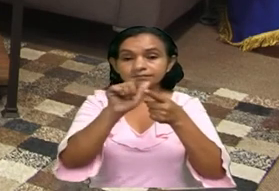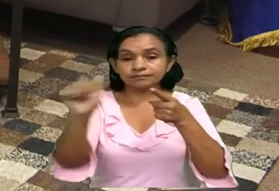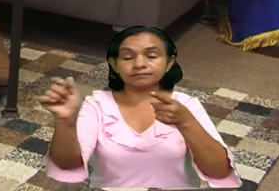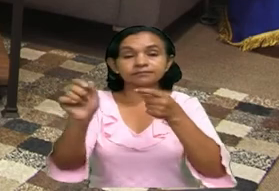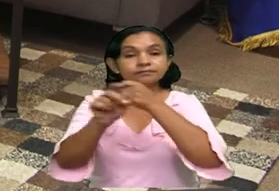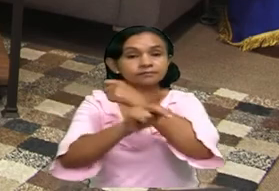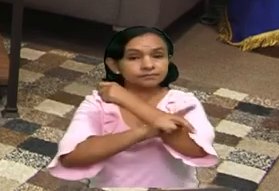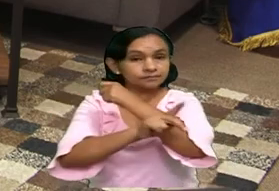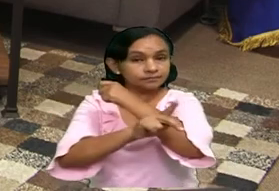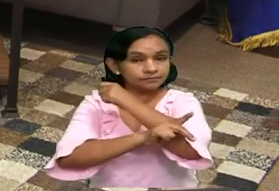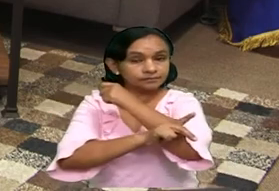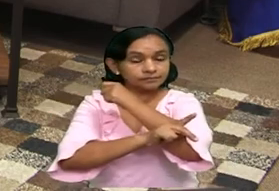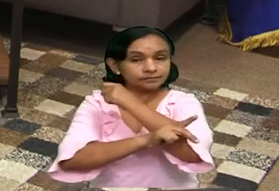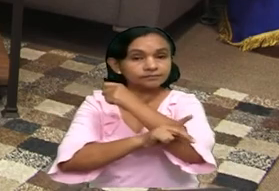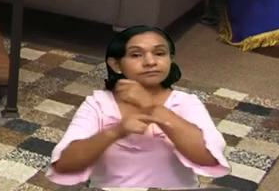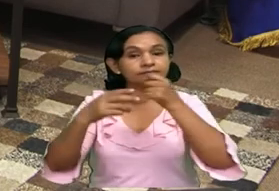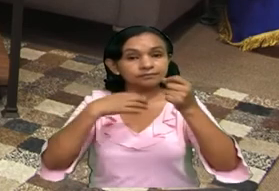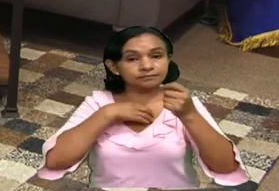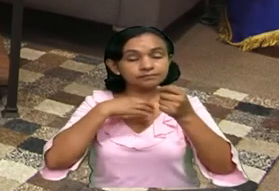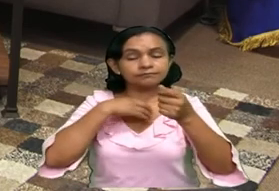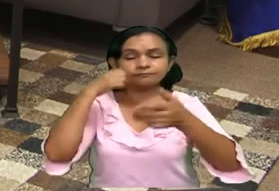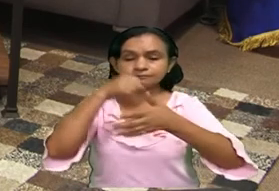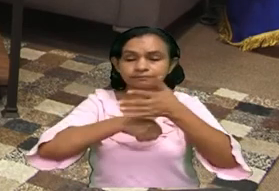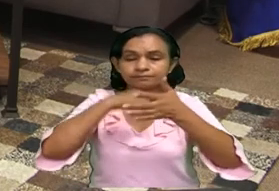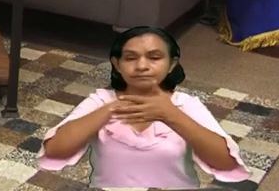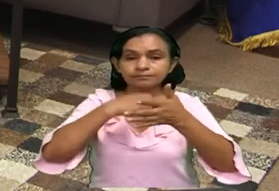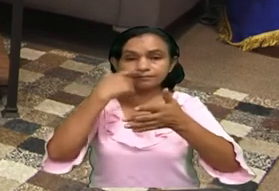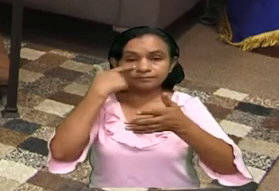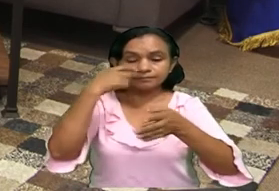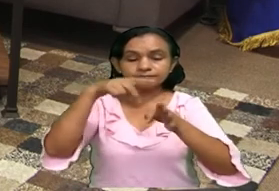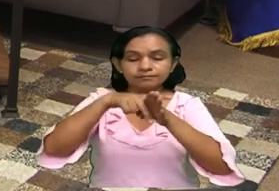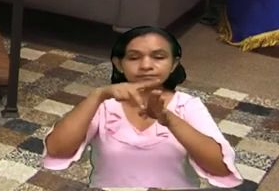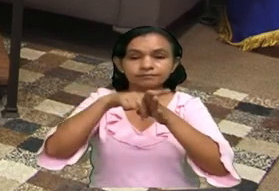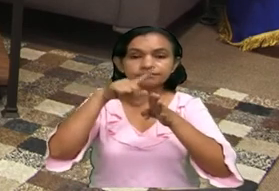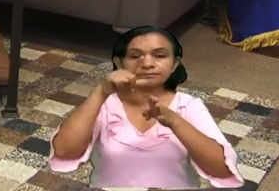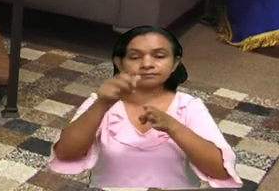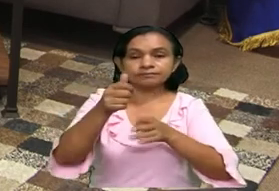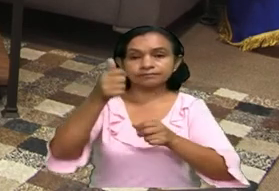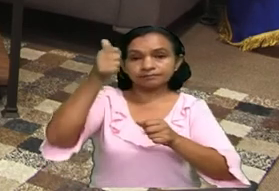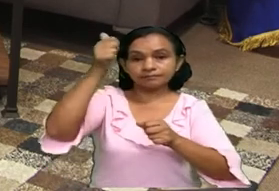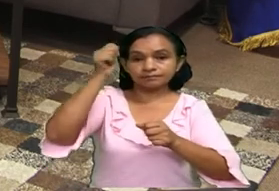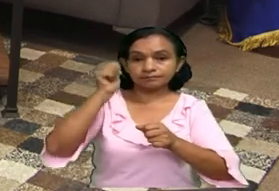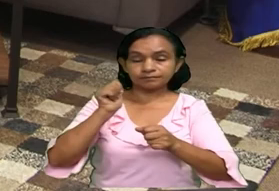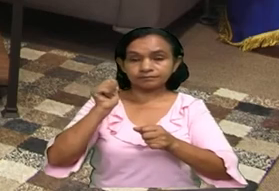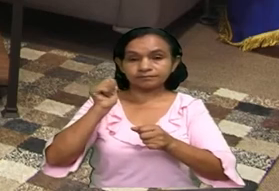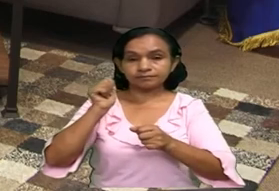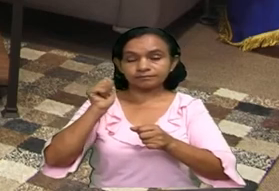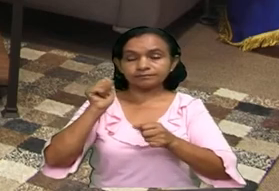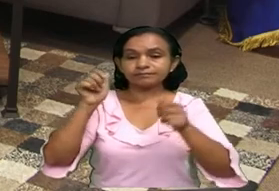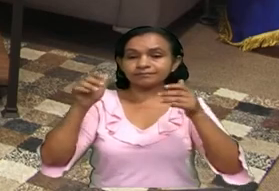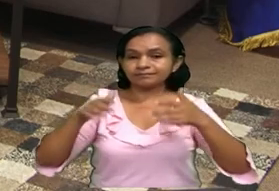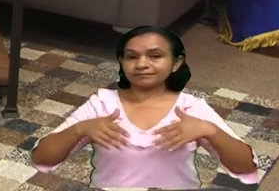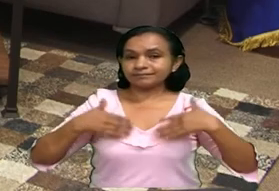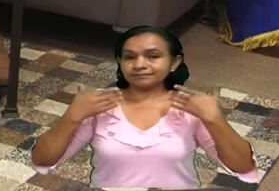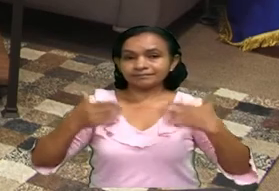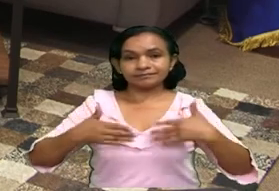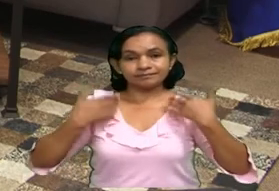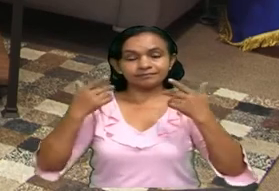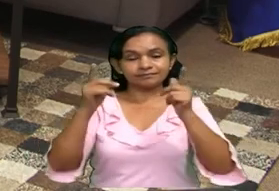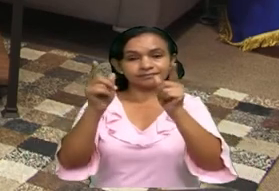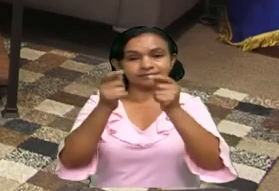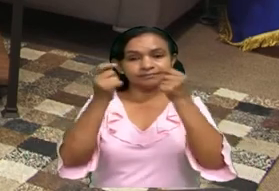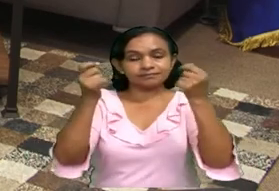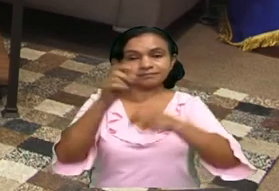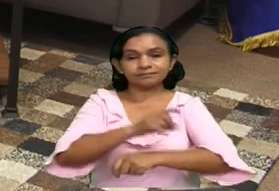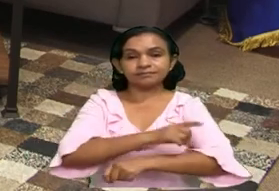patria reconocer el esfuerzo del campesinado nicaragüense. El día de ayer estuvimos de fiesta, estuvimos celebrando